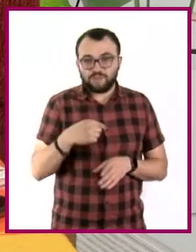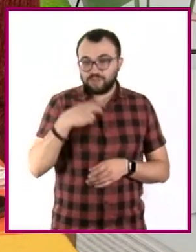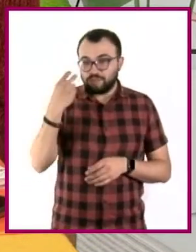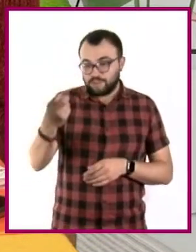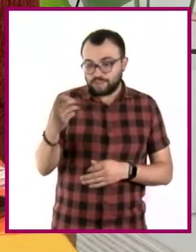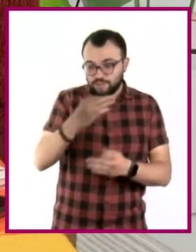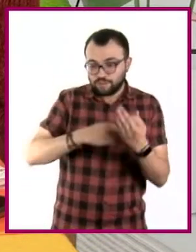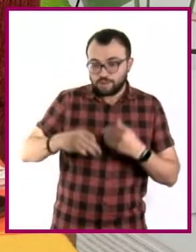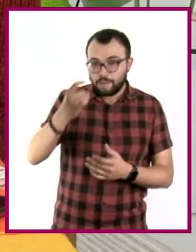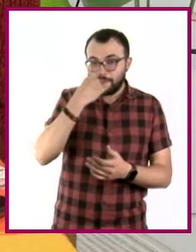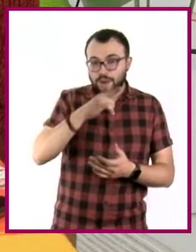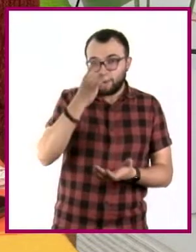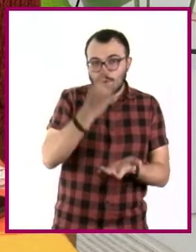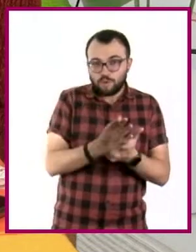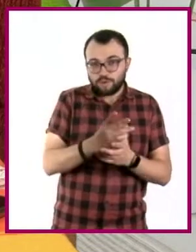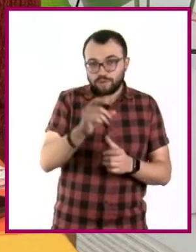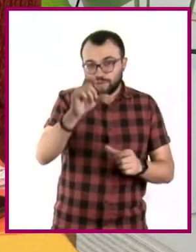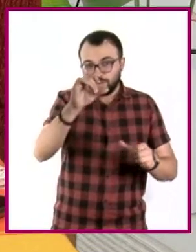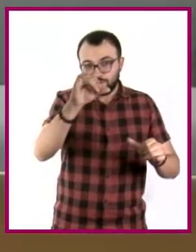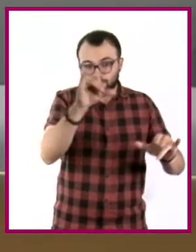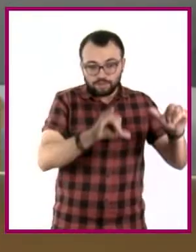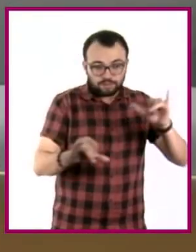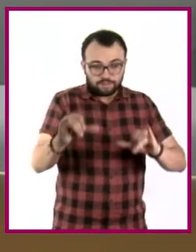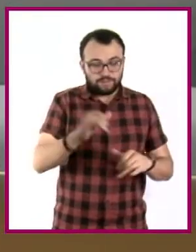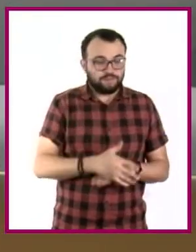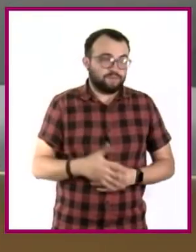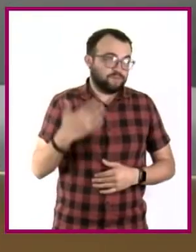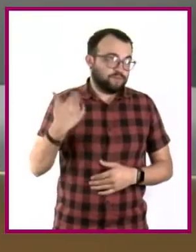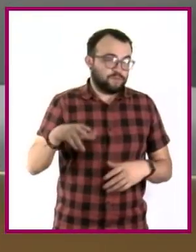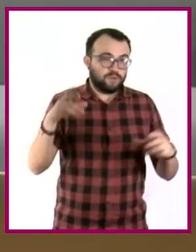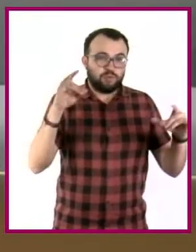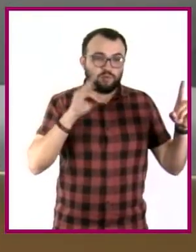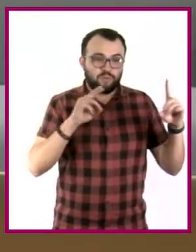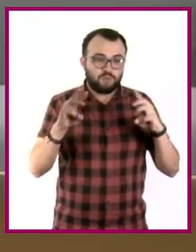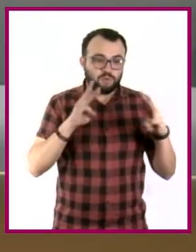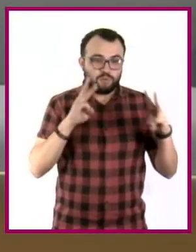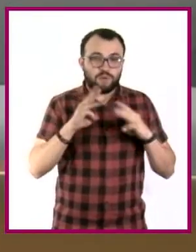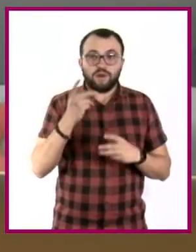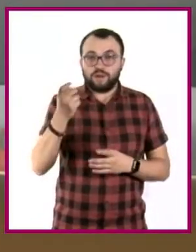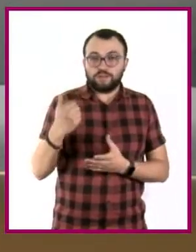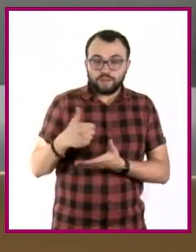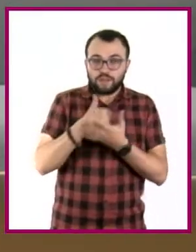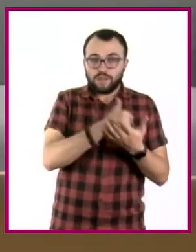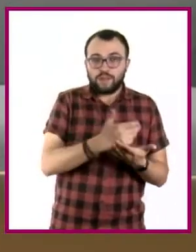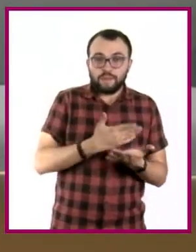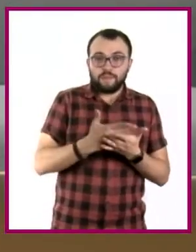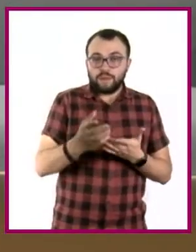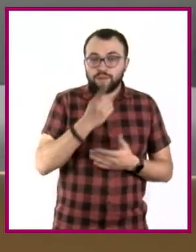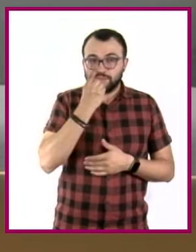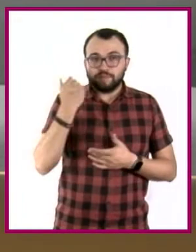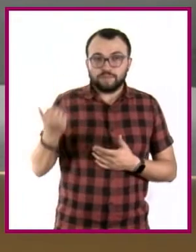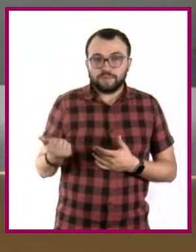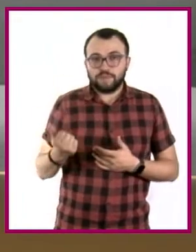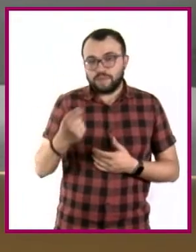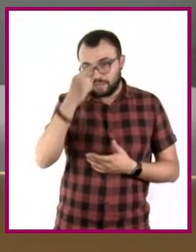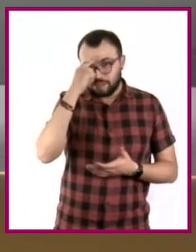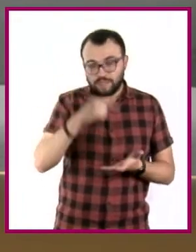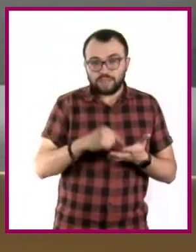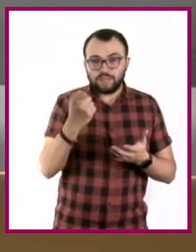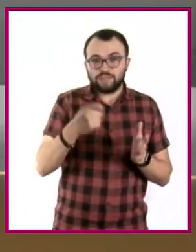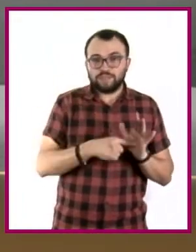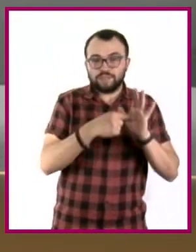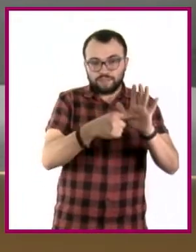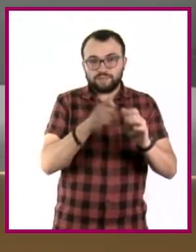un experimento? ¡Wow! Y aunado a esto, aquí dice que Mehrabian considera que los resultados